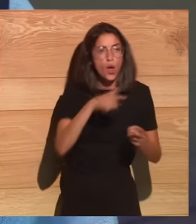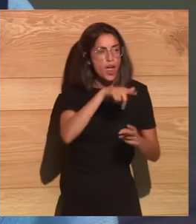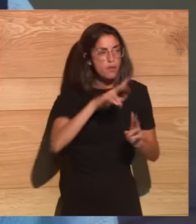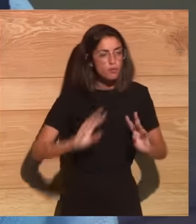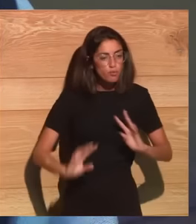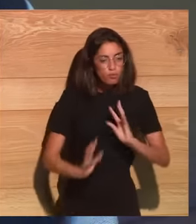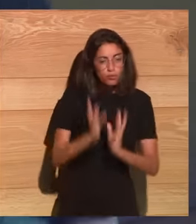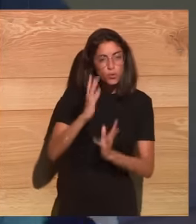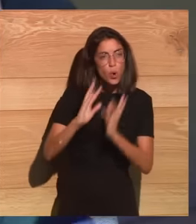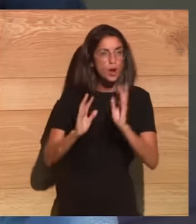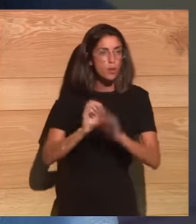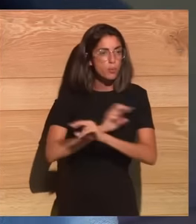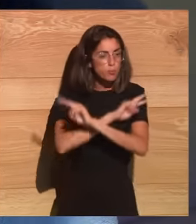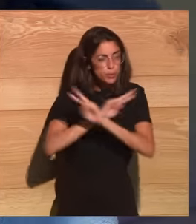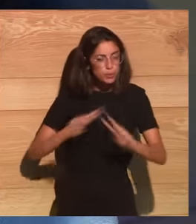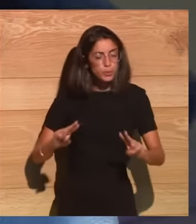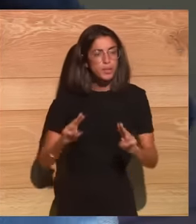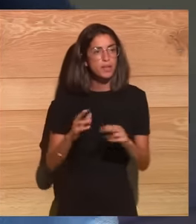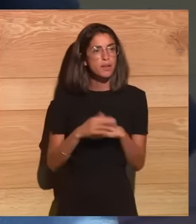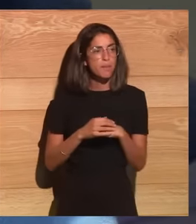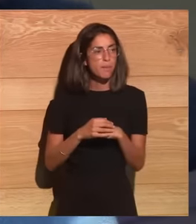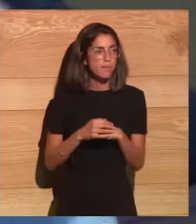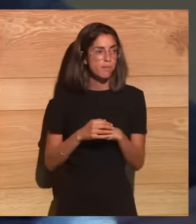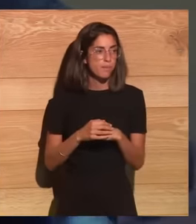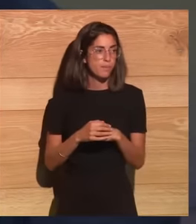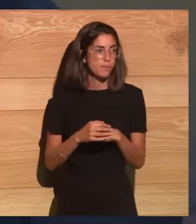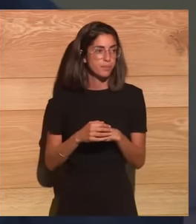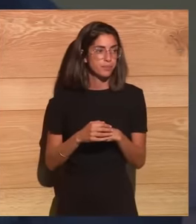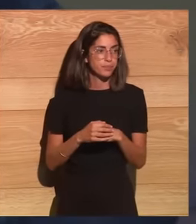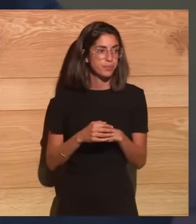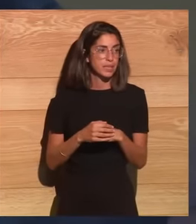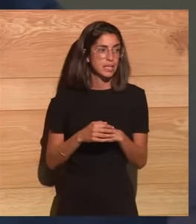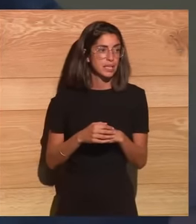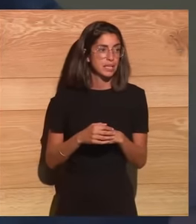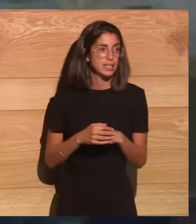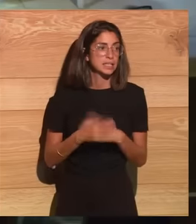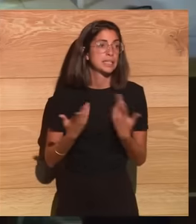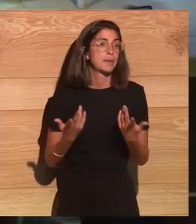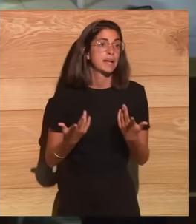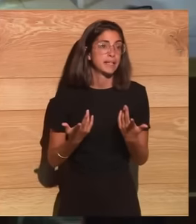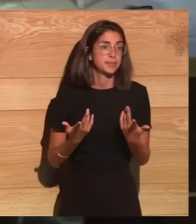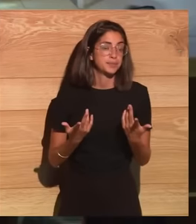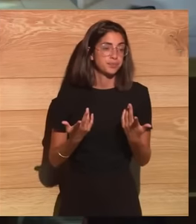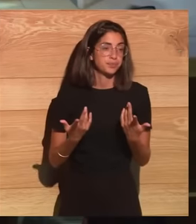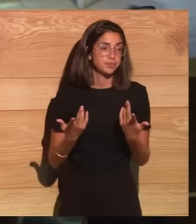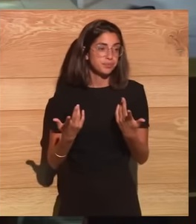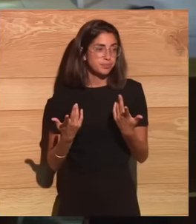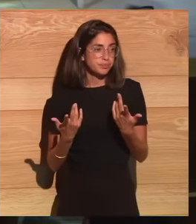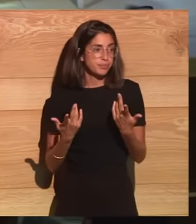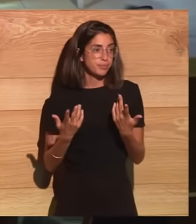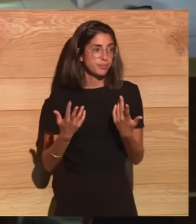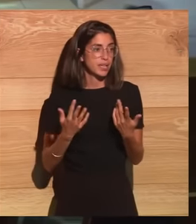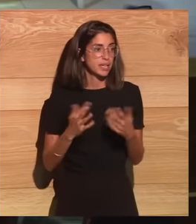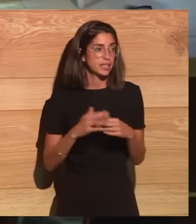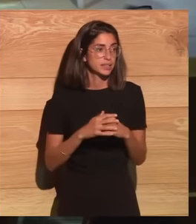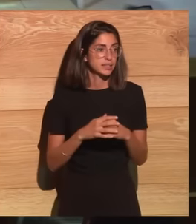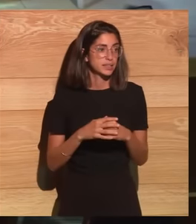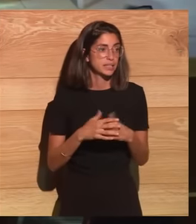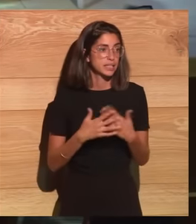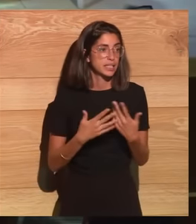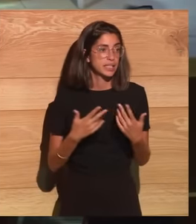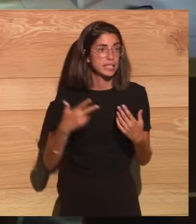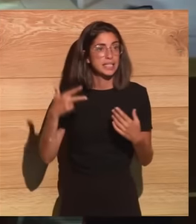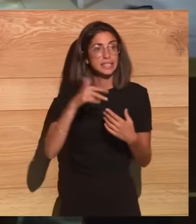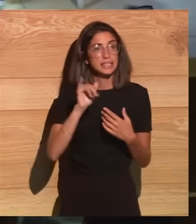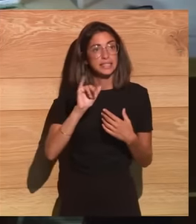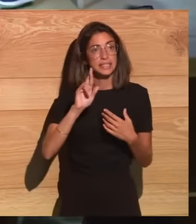playa. Te has comido la fruta de la sangría. Te has comido la fruta. Falsario. Se te ha ido de las manos, ¿vale? El chiringuito. Conoces